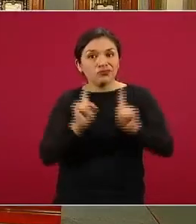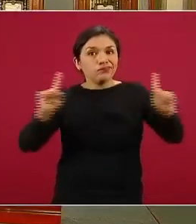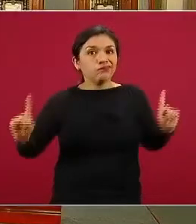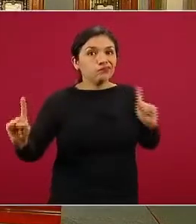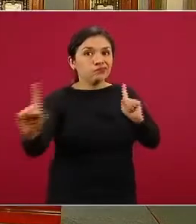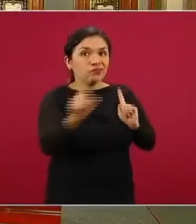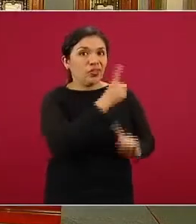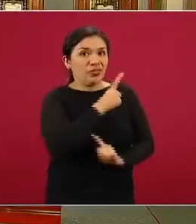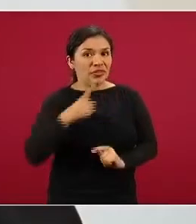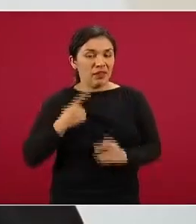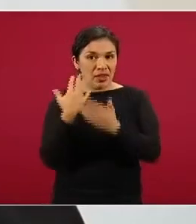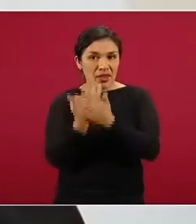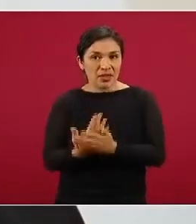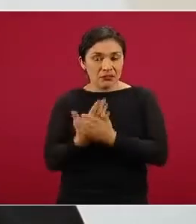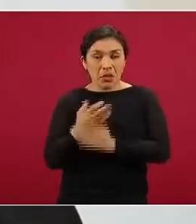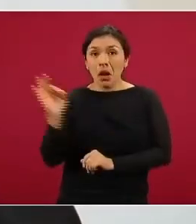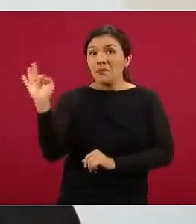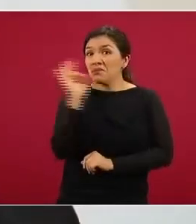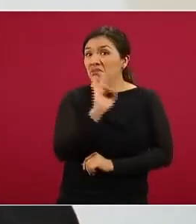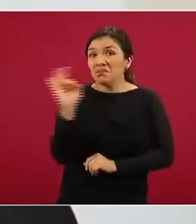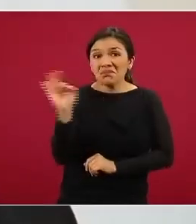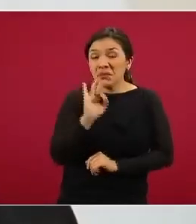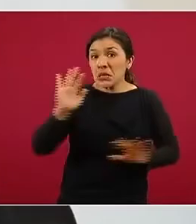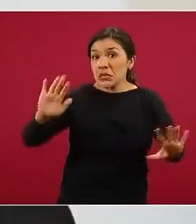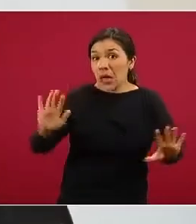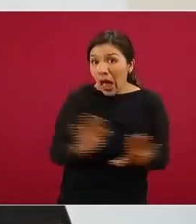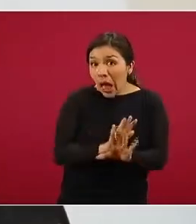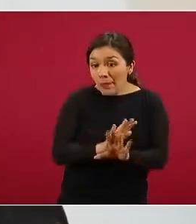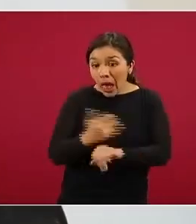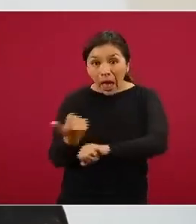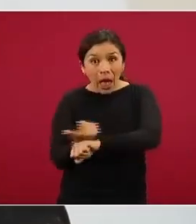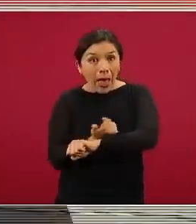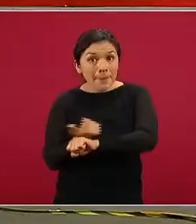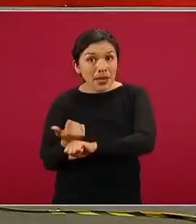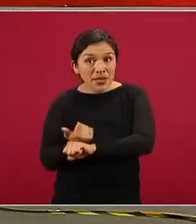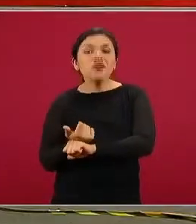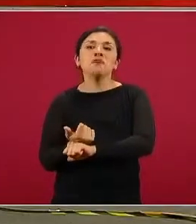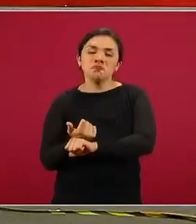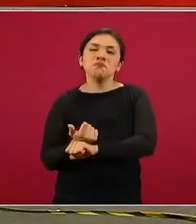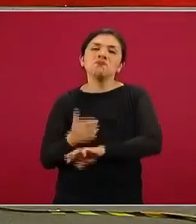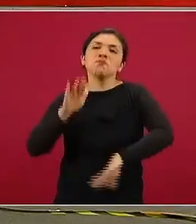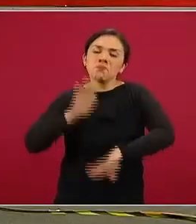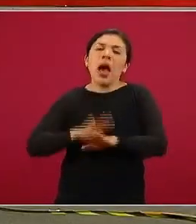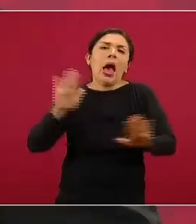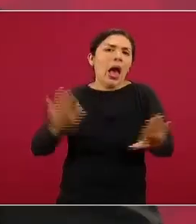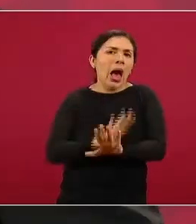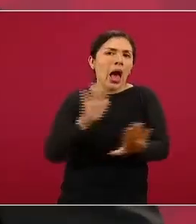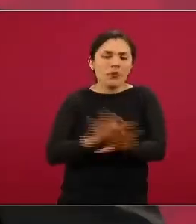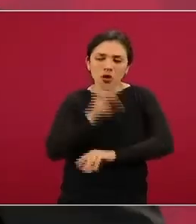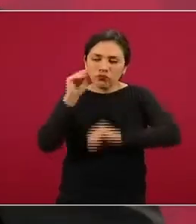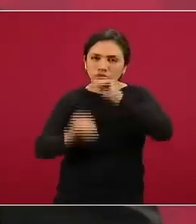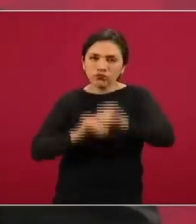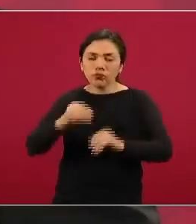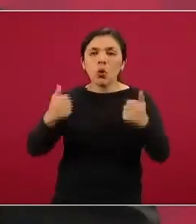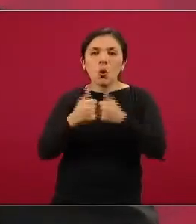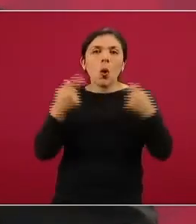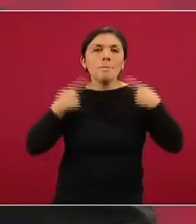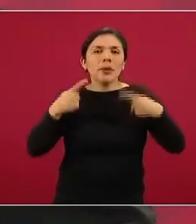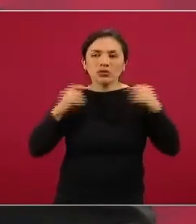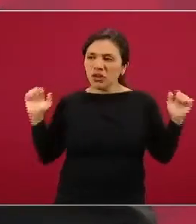color naranja. En el caso de que cambie a amarillo, lo adaptaremos obviamente elevando